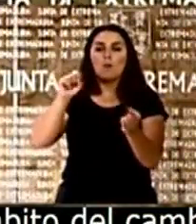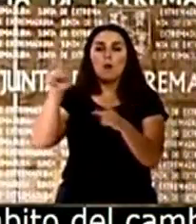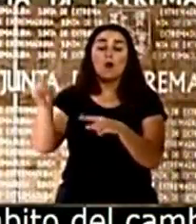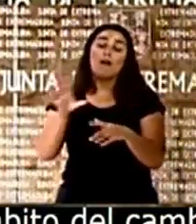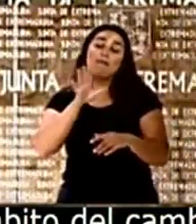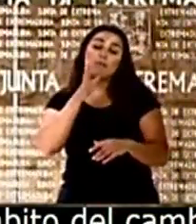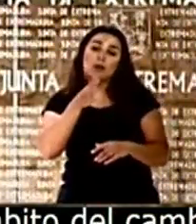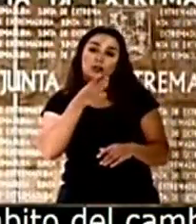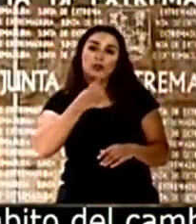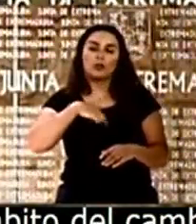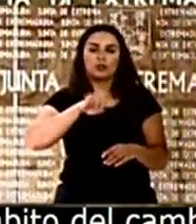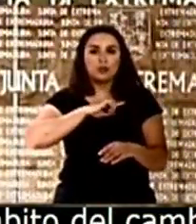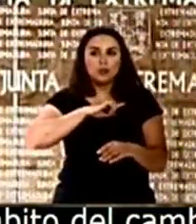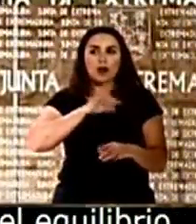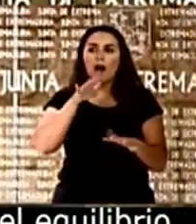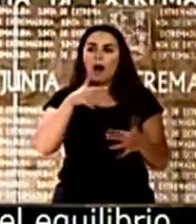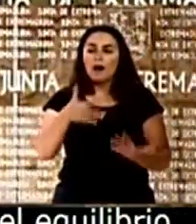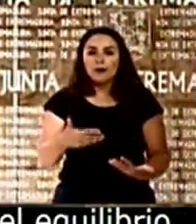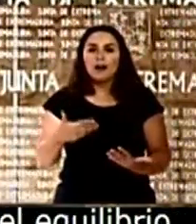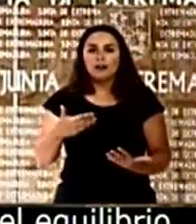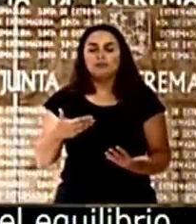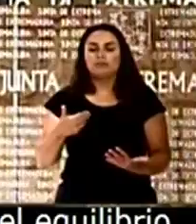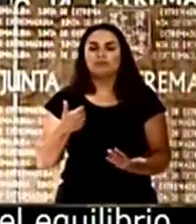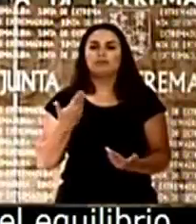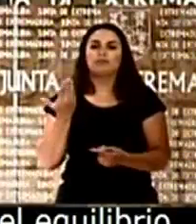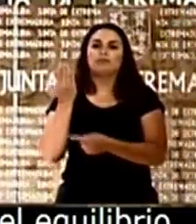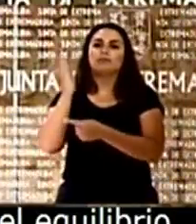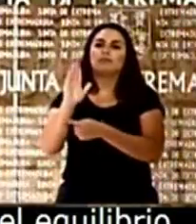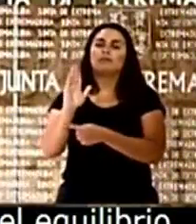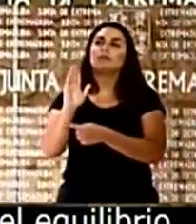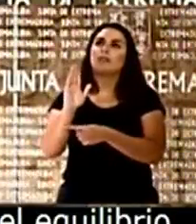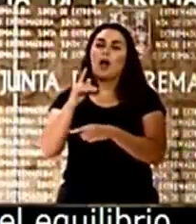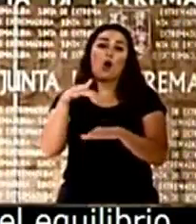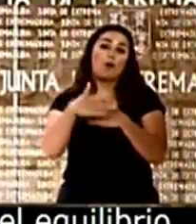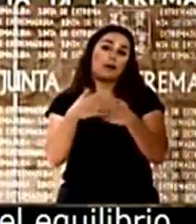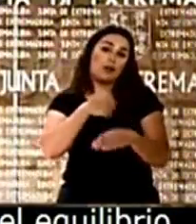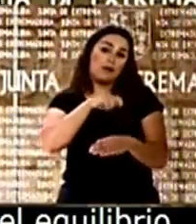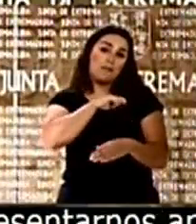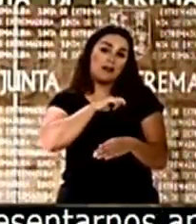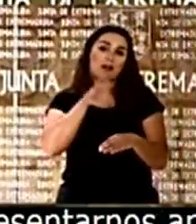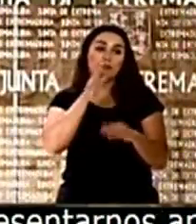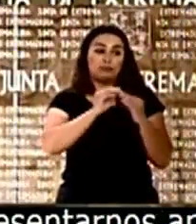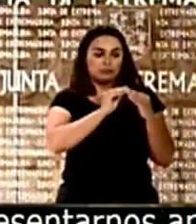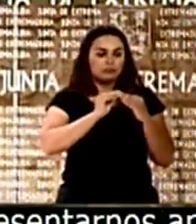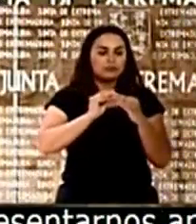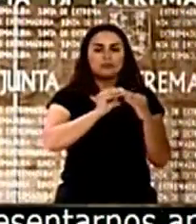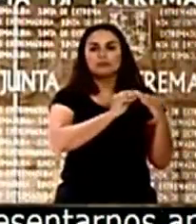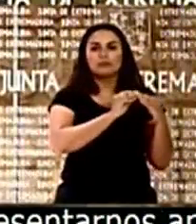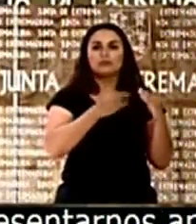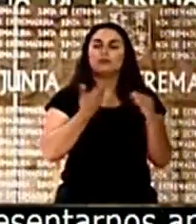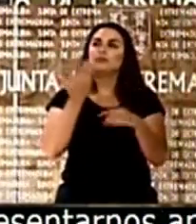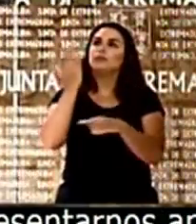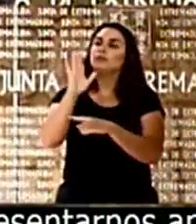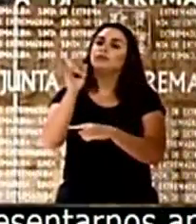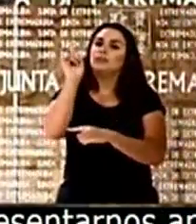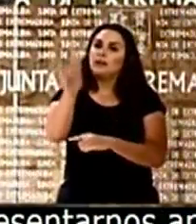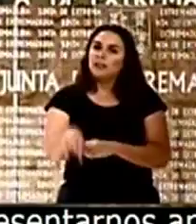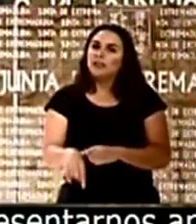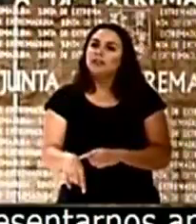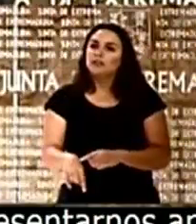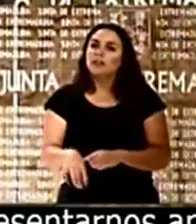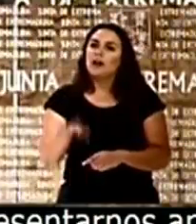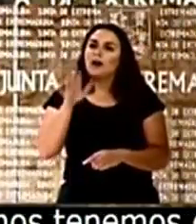tanto, nosotros tenemos que presentarnos ante el Gobierno de España con una posición común. Nos tenemos que presentar también ante